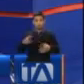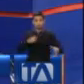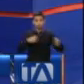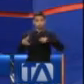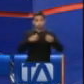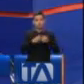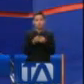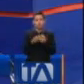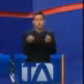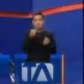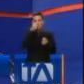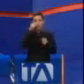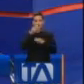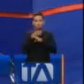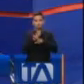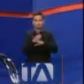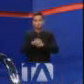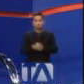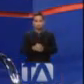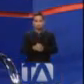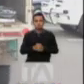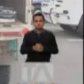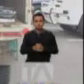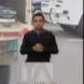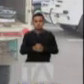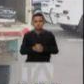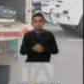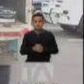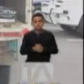de dosis de marihuana y cocaína.